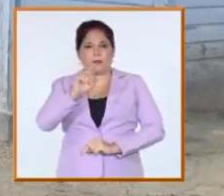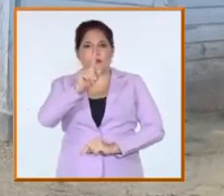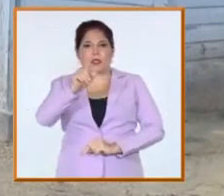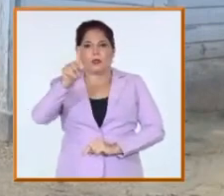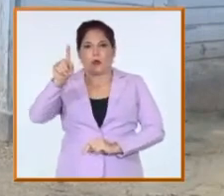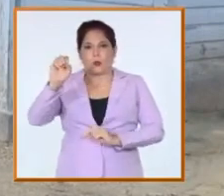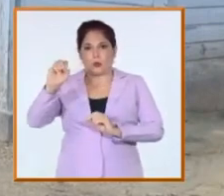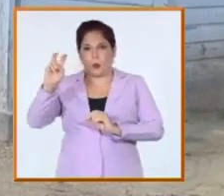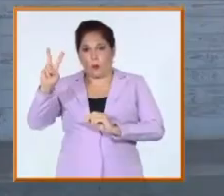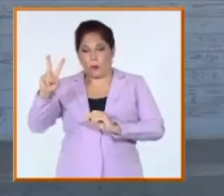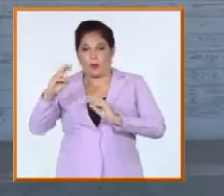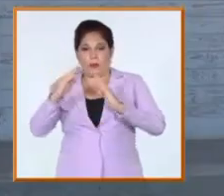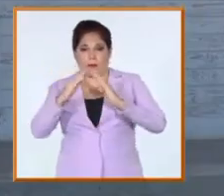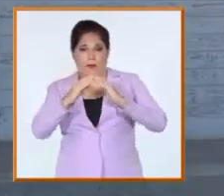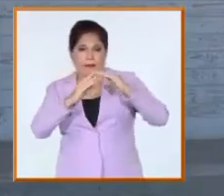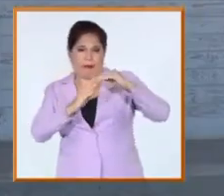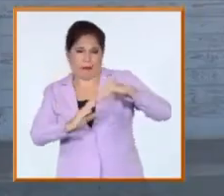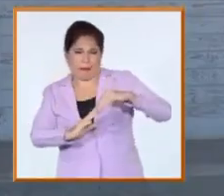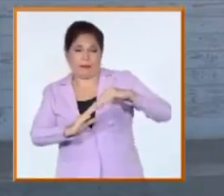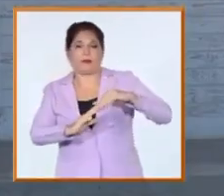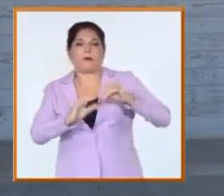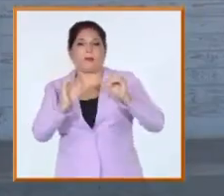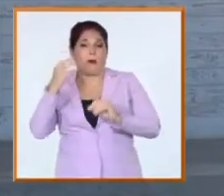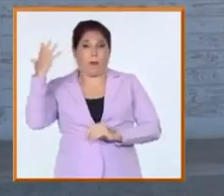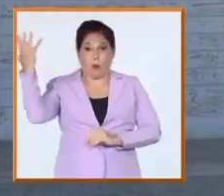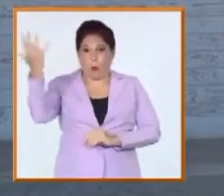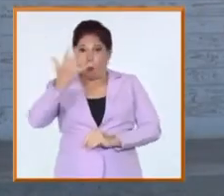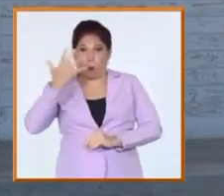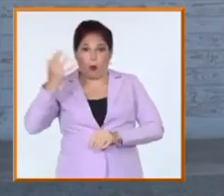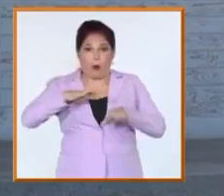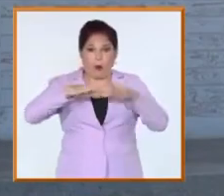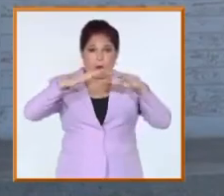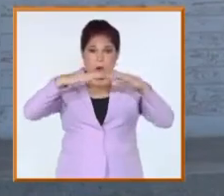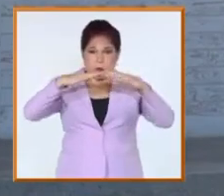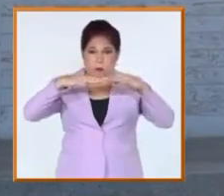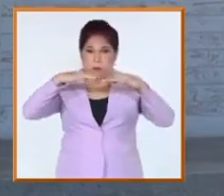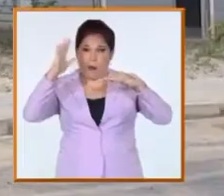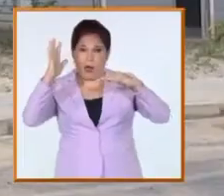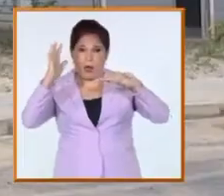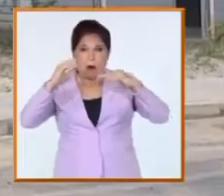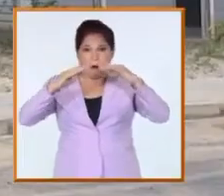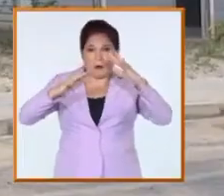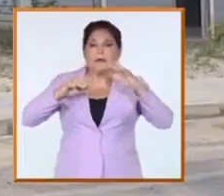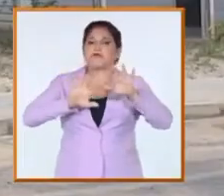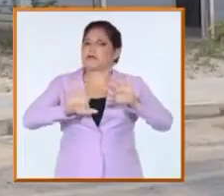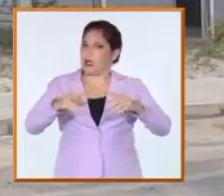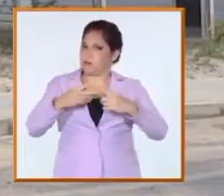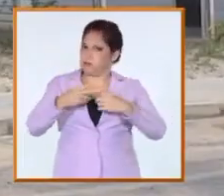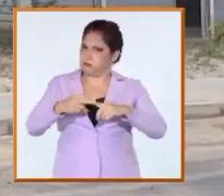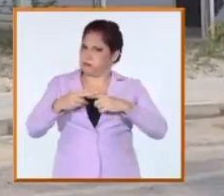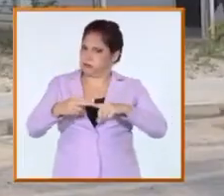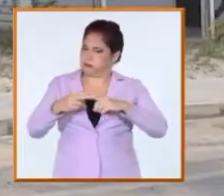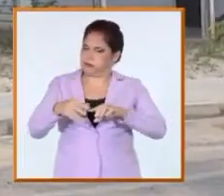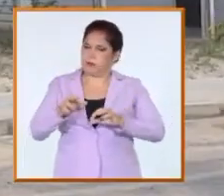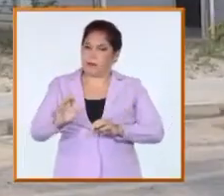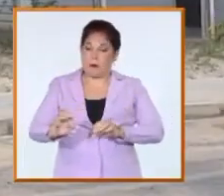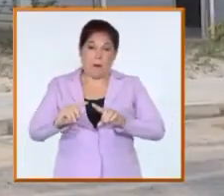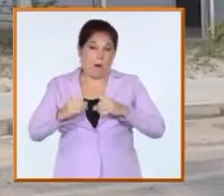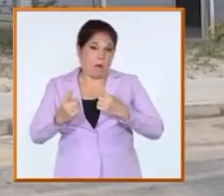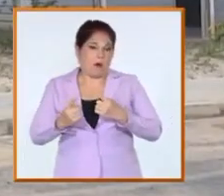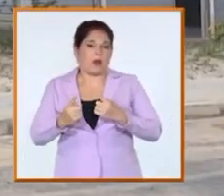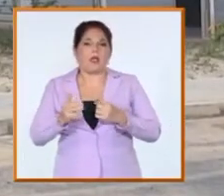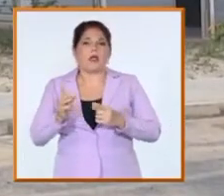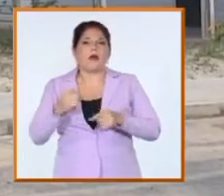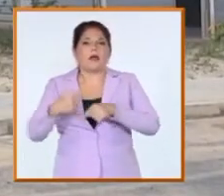102.000 afectaciones cuantificadas tras el paso de Ian han sido solucionadas un proceso que se ha visto afectado por el escaso